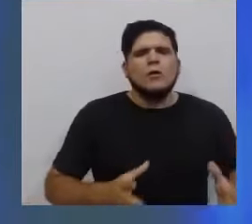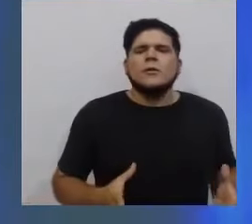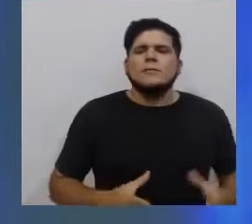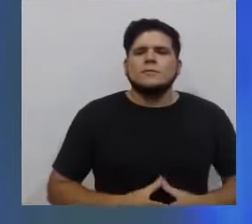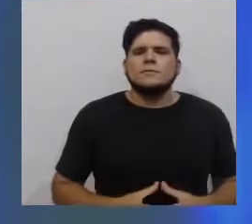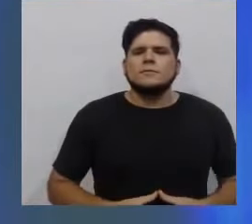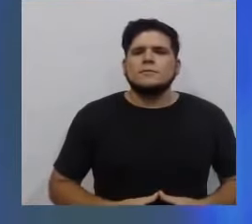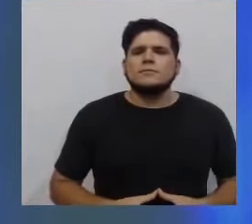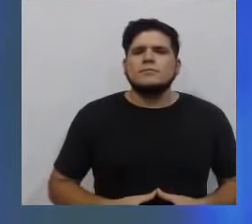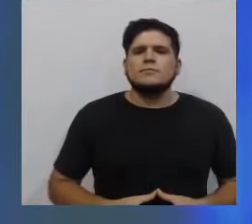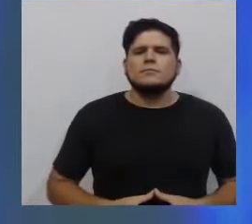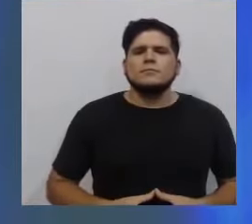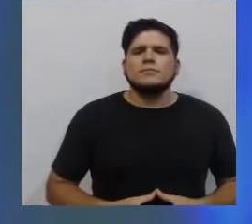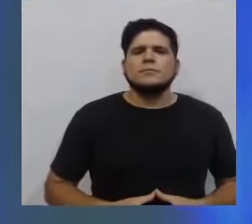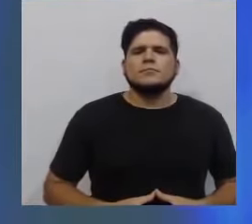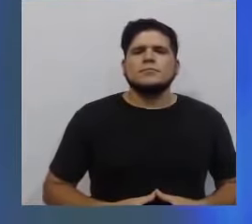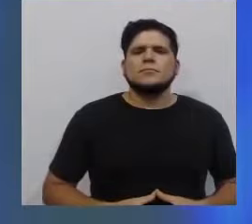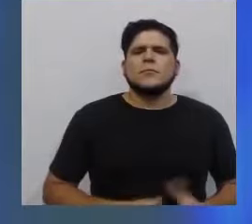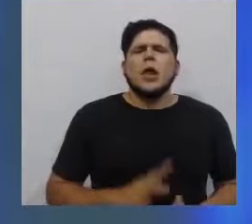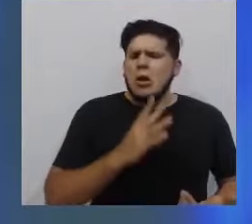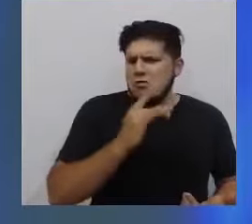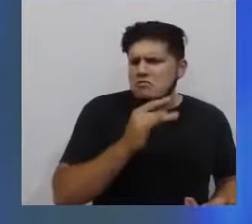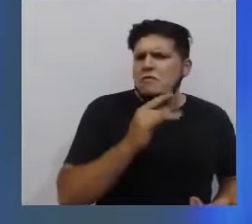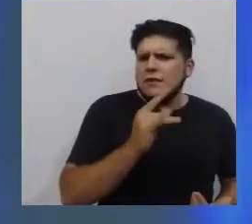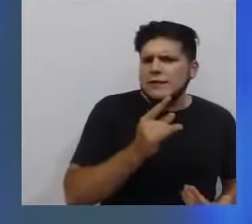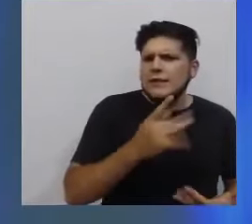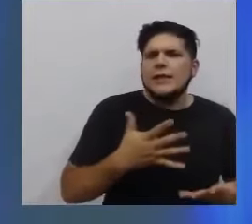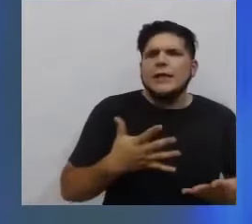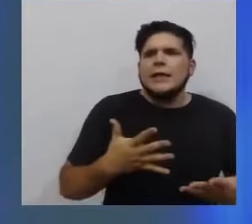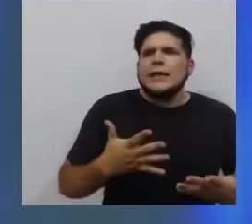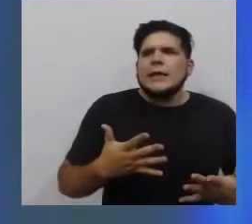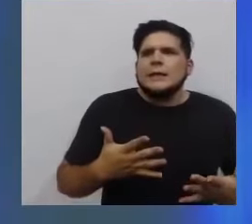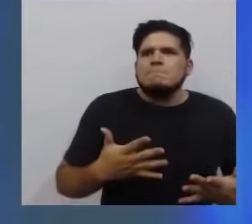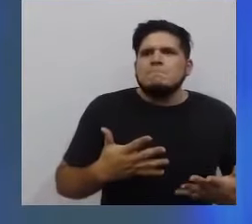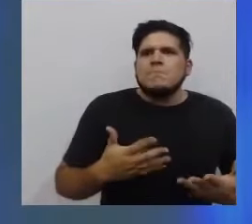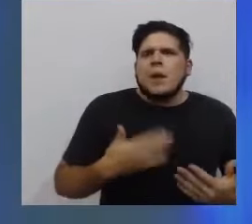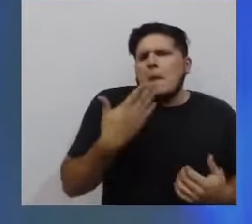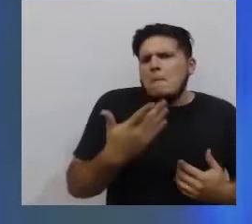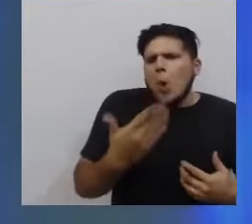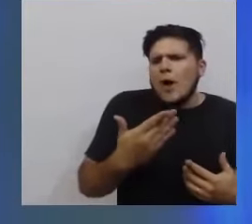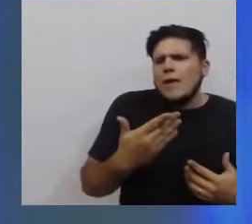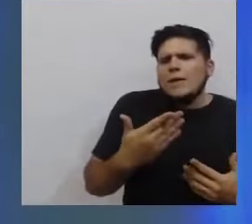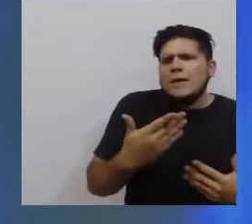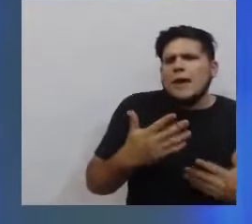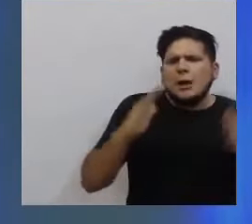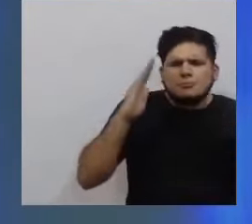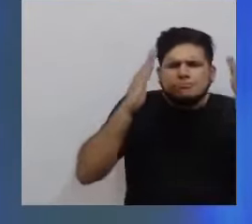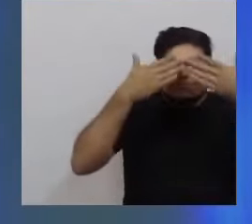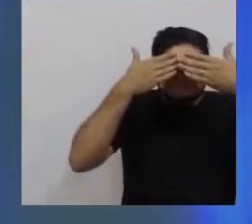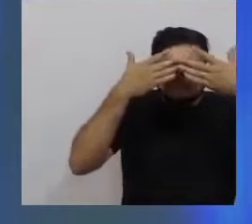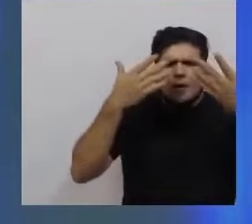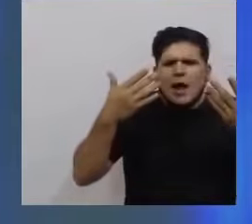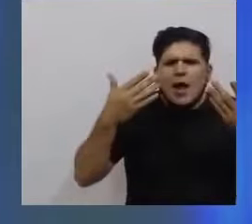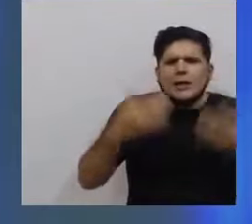lo difícil que puede bloquear tu mente lo difícil que puedes llegar